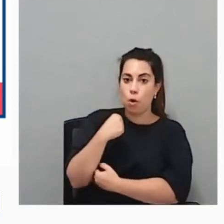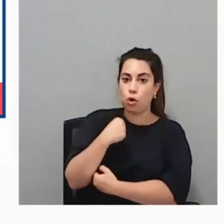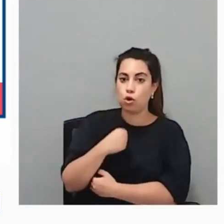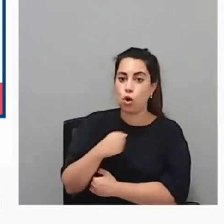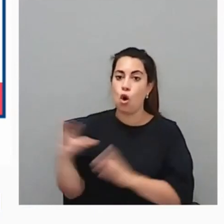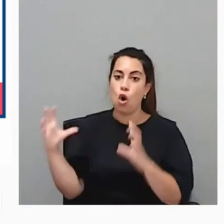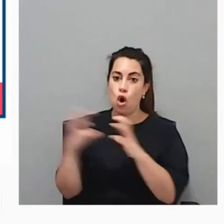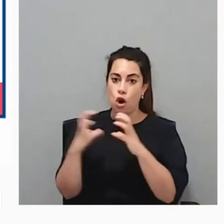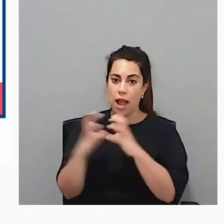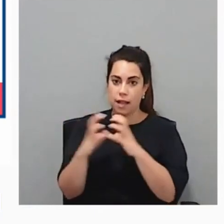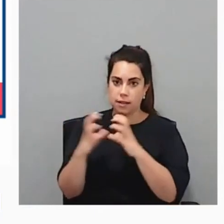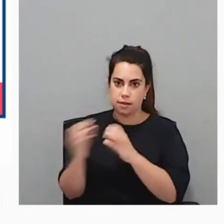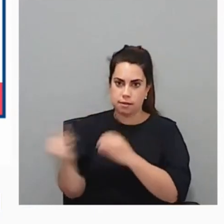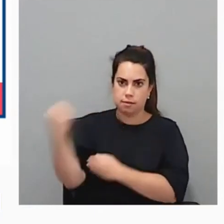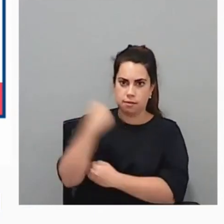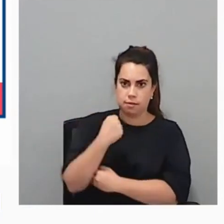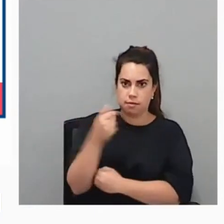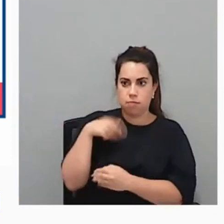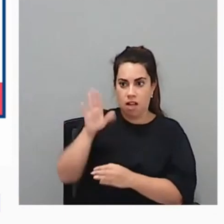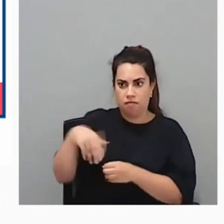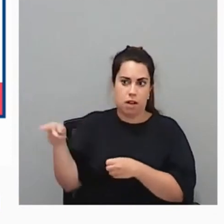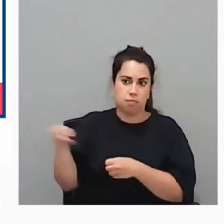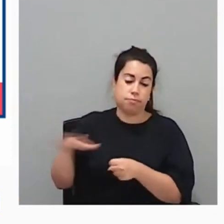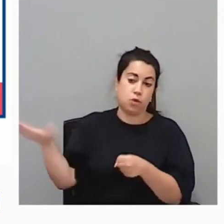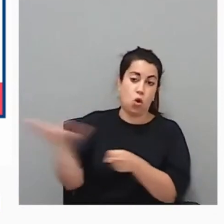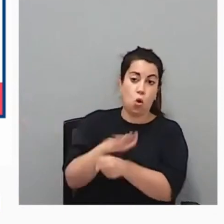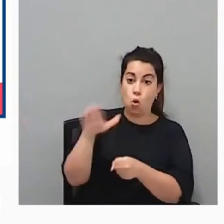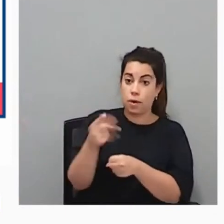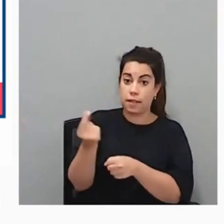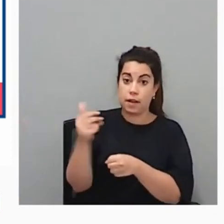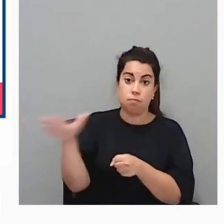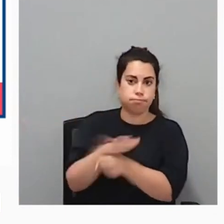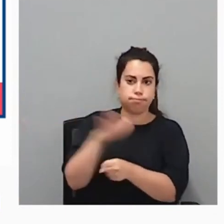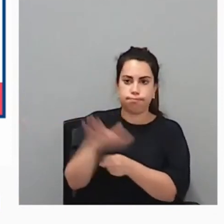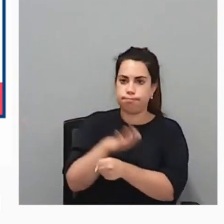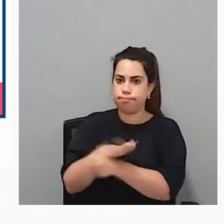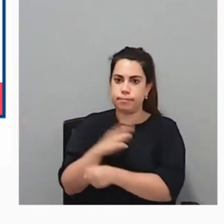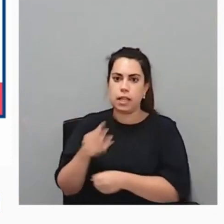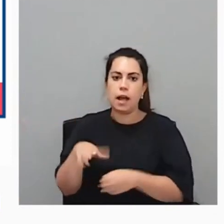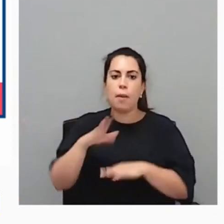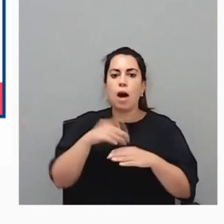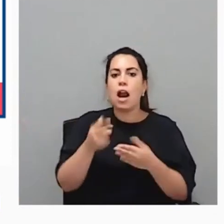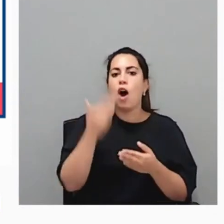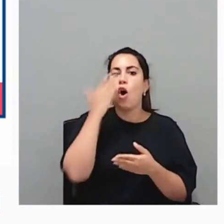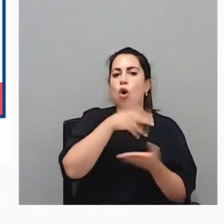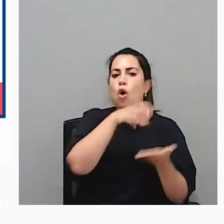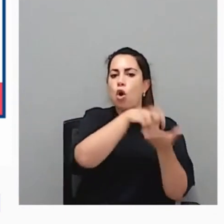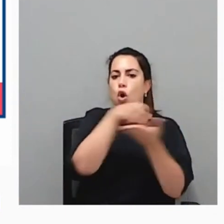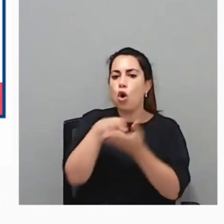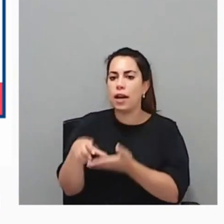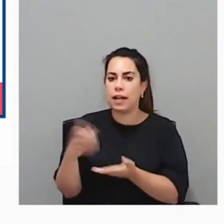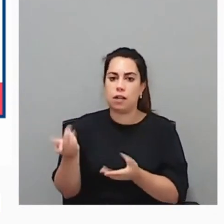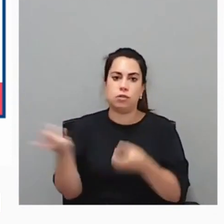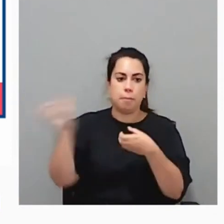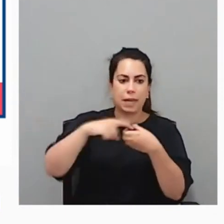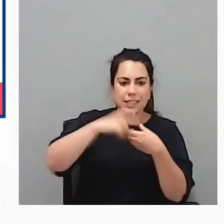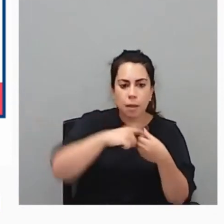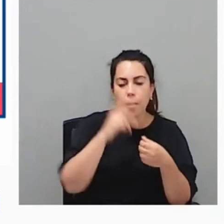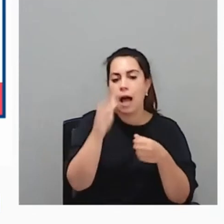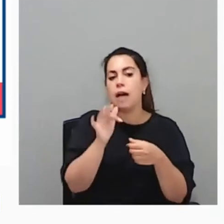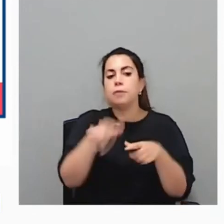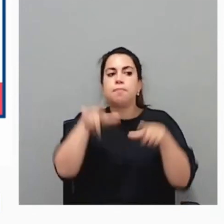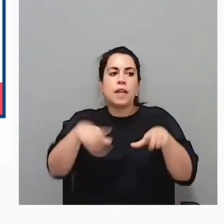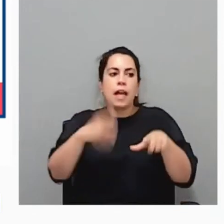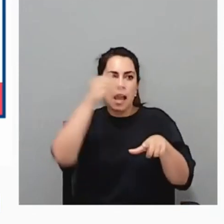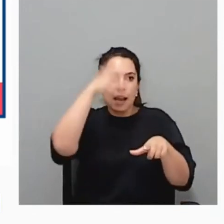cubrir todo lo necesario para que los coles puedan participar en el programa, tengan la formación, tengan acceso a una plataforma de recursos,